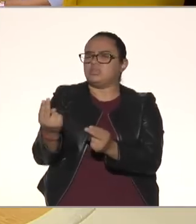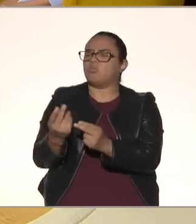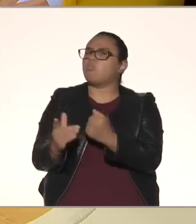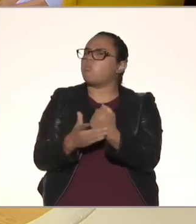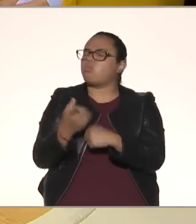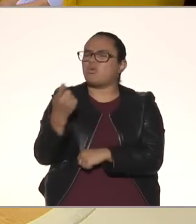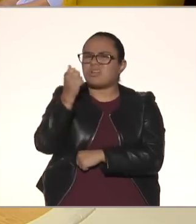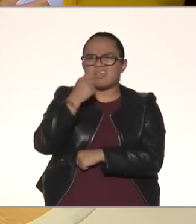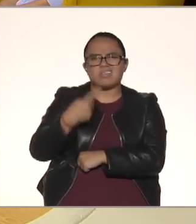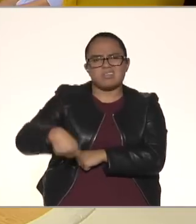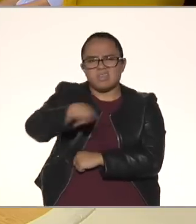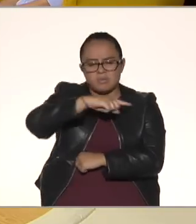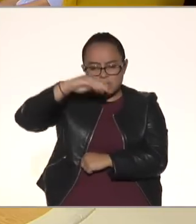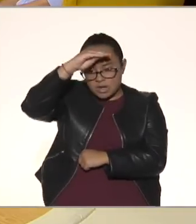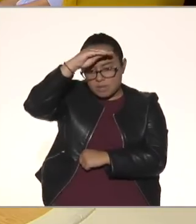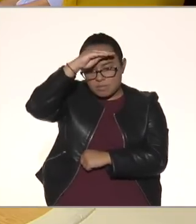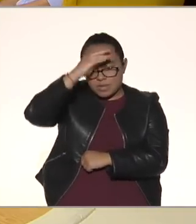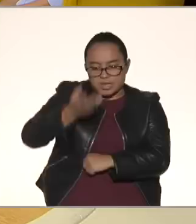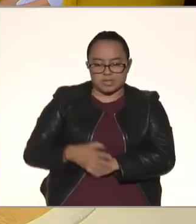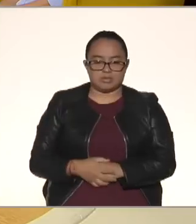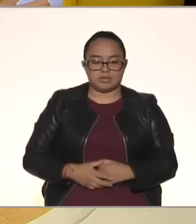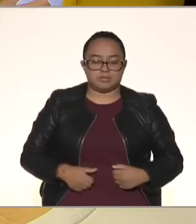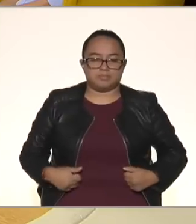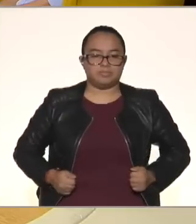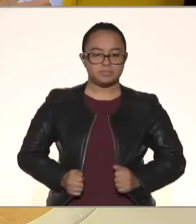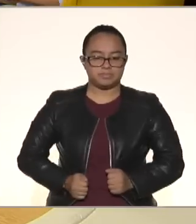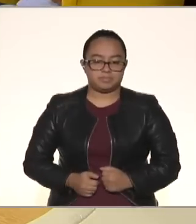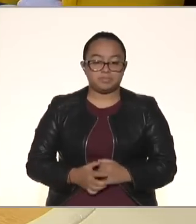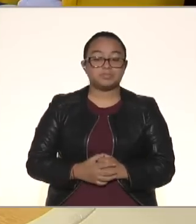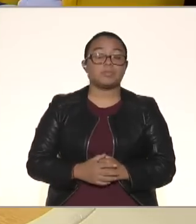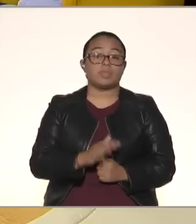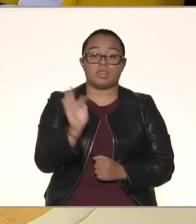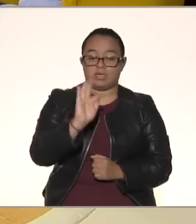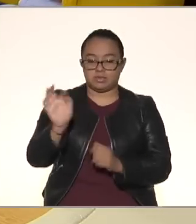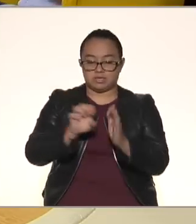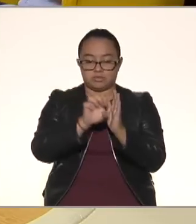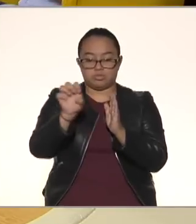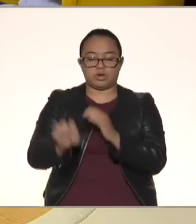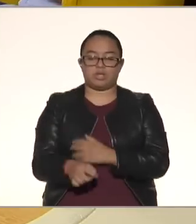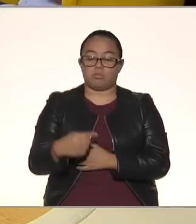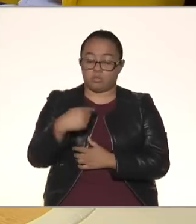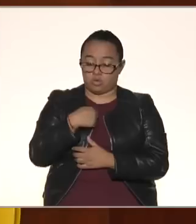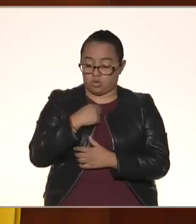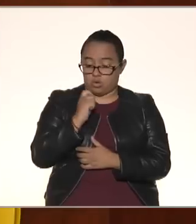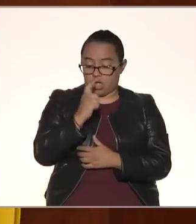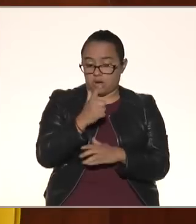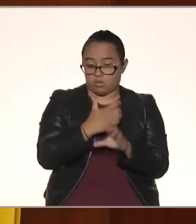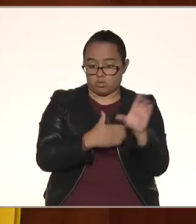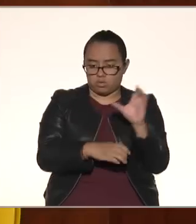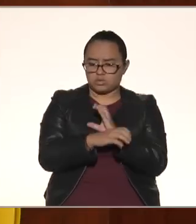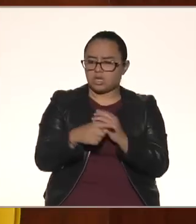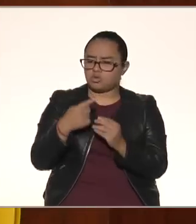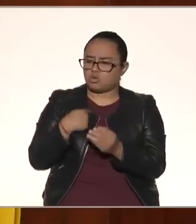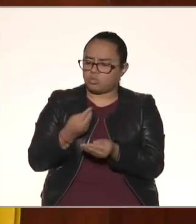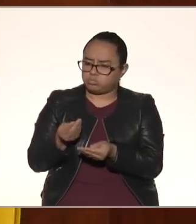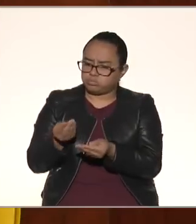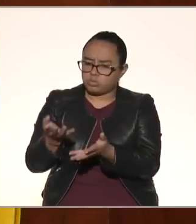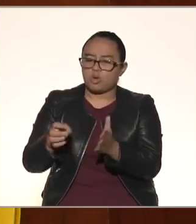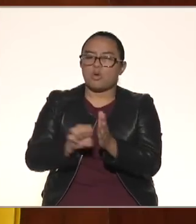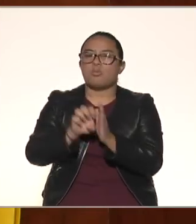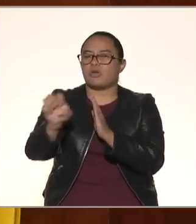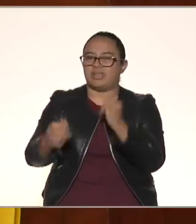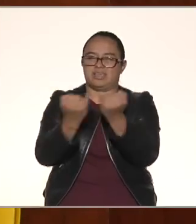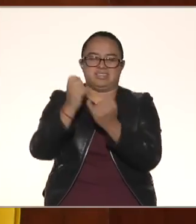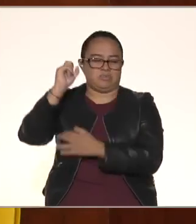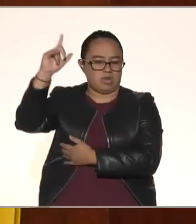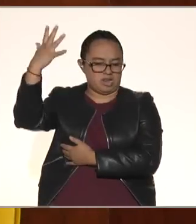Bueno, en este sentido, si yo tengo algo, lo voy a ofrecer, es un poco como el sol.